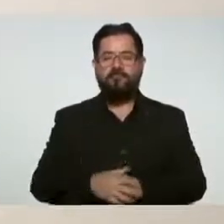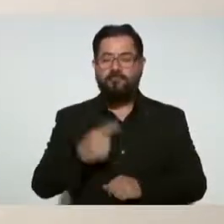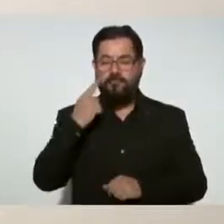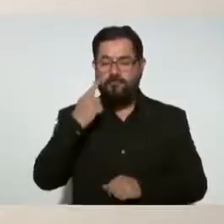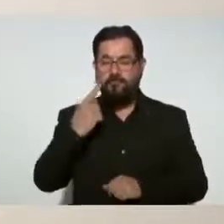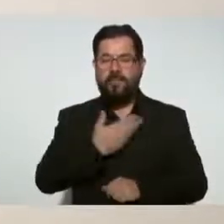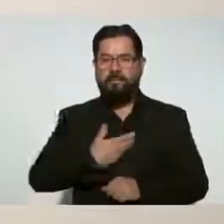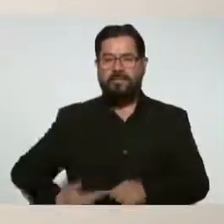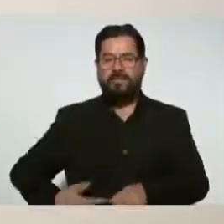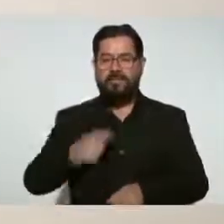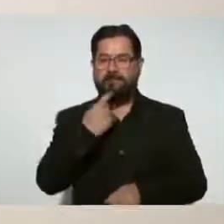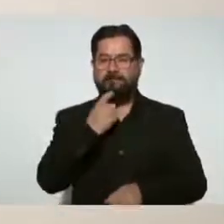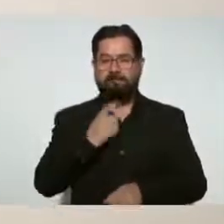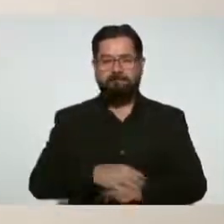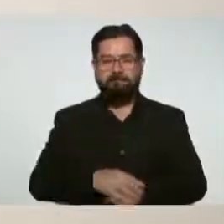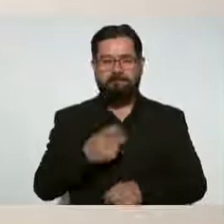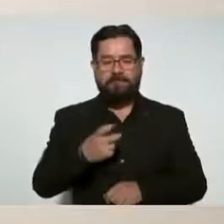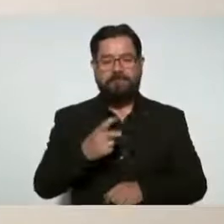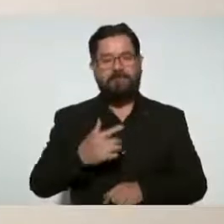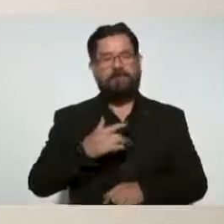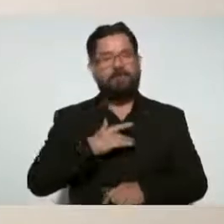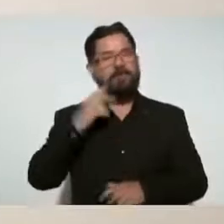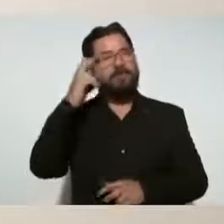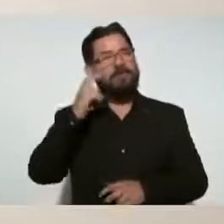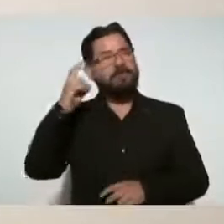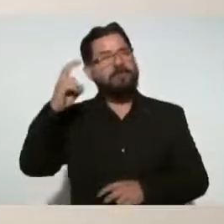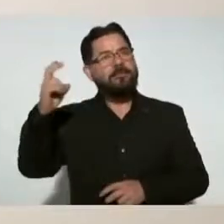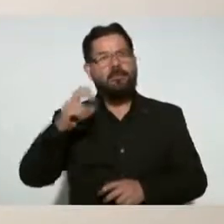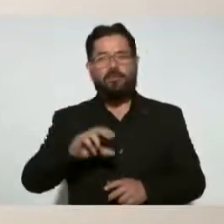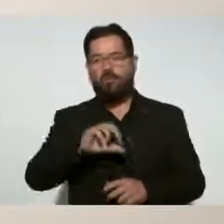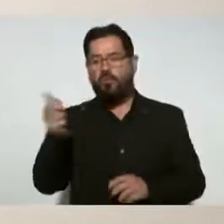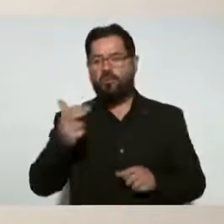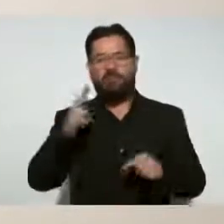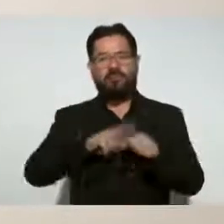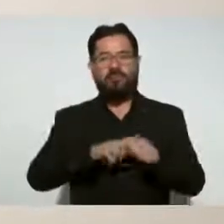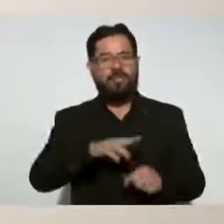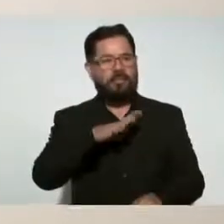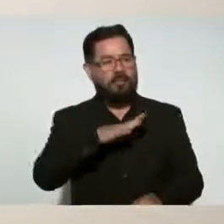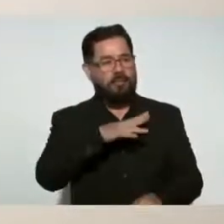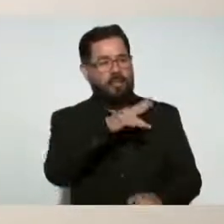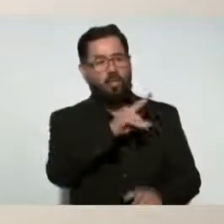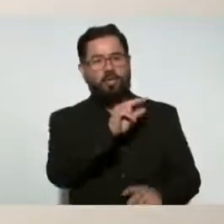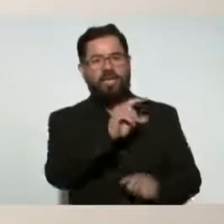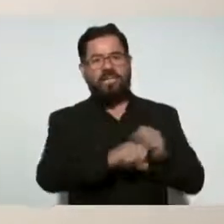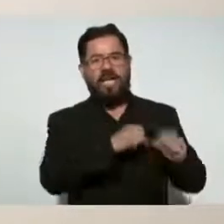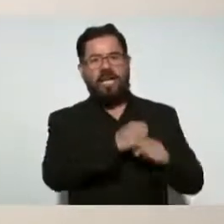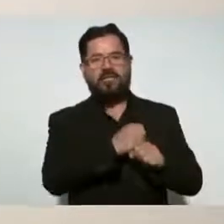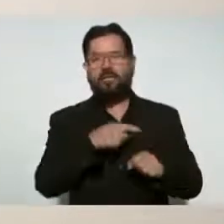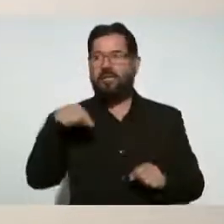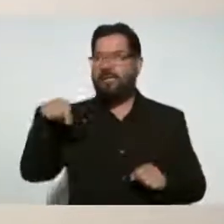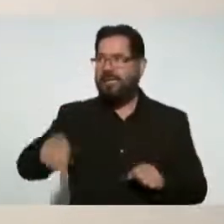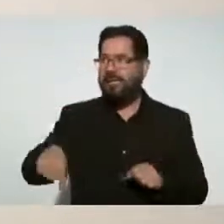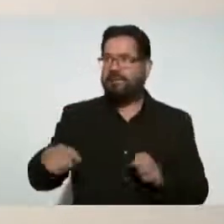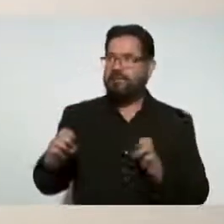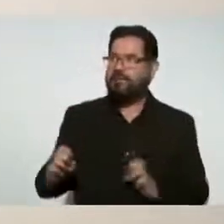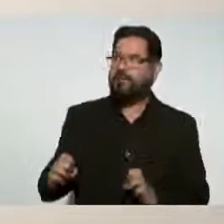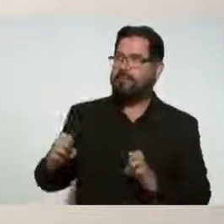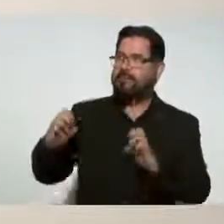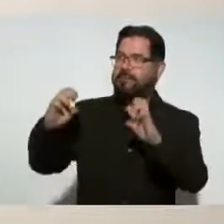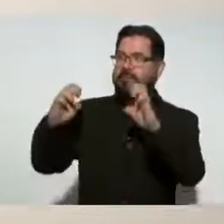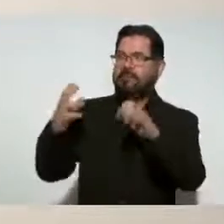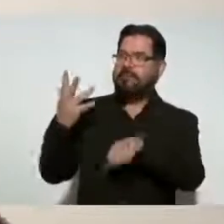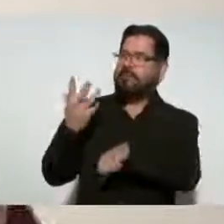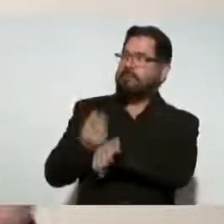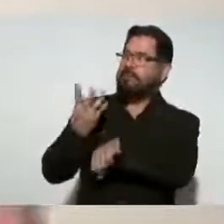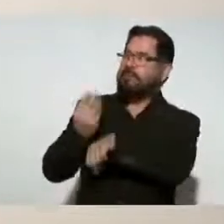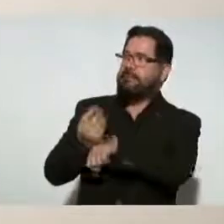El que teníamos, que es en sustitución, tenía 80 años, y esta infraestructura, pues le hicimos muchas inversiones para